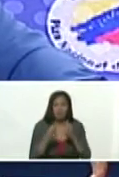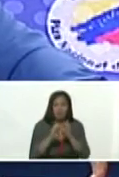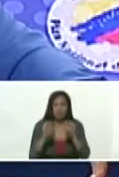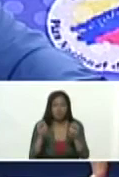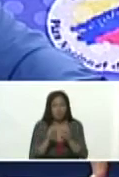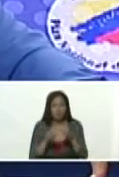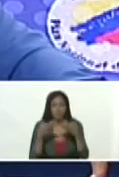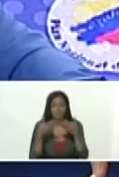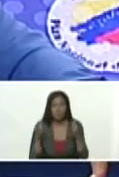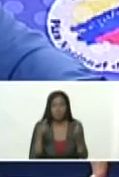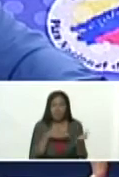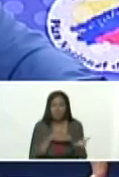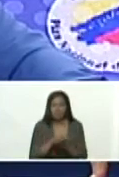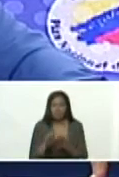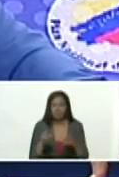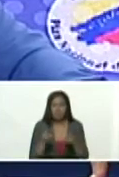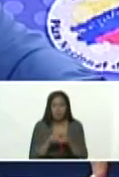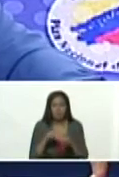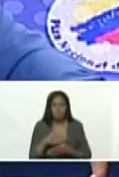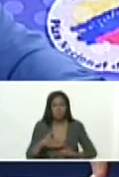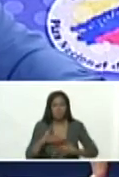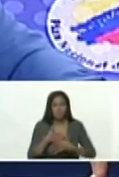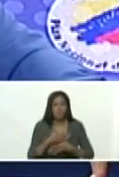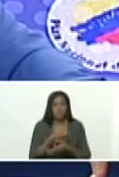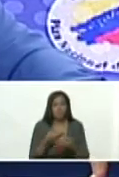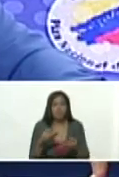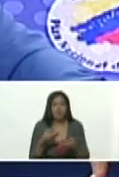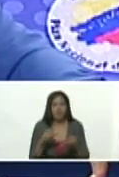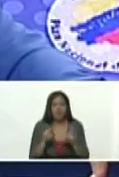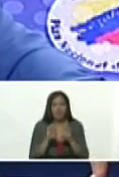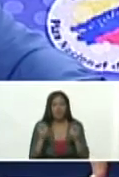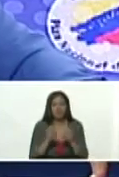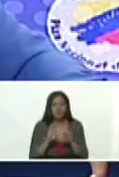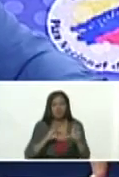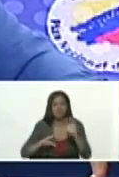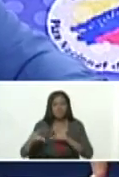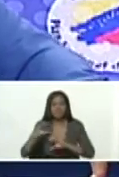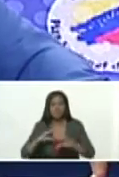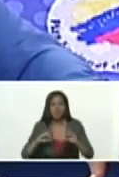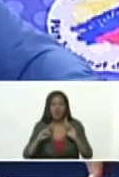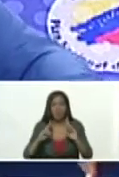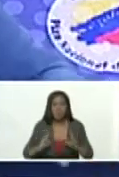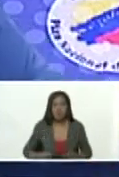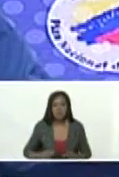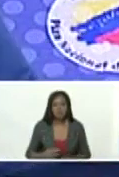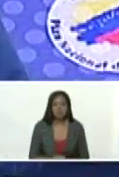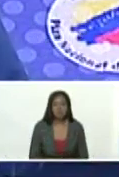educación pública, gratuita, de calidad, la educación científica, humanista.